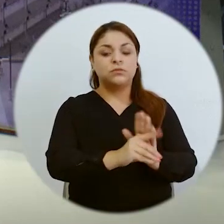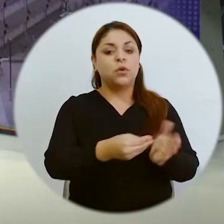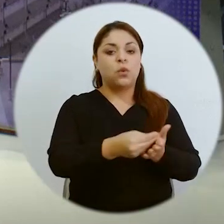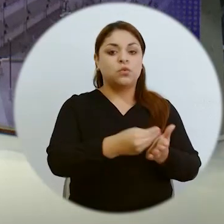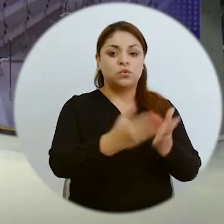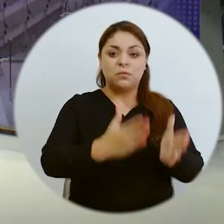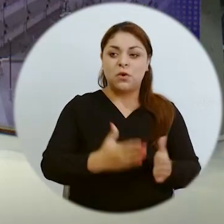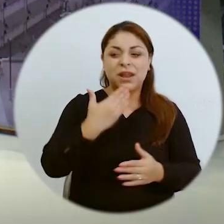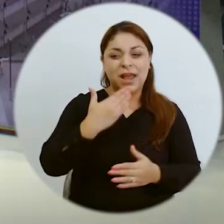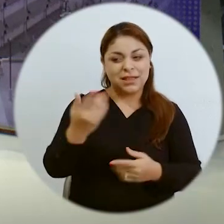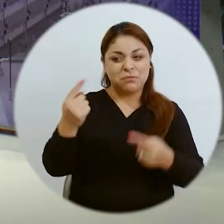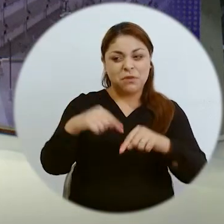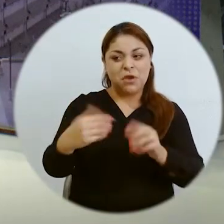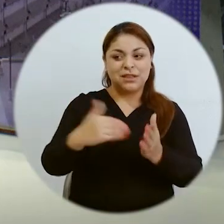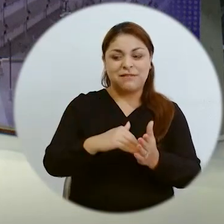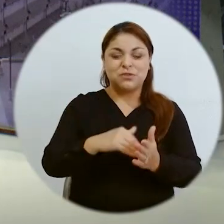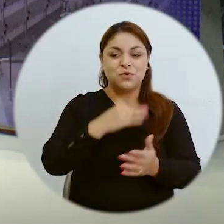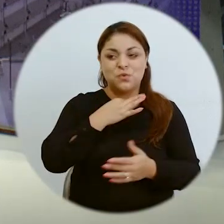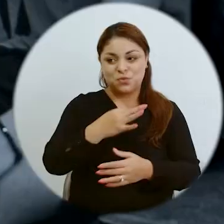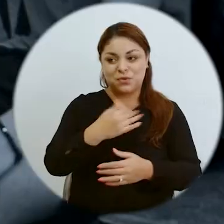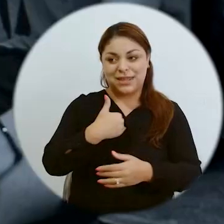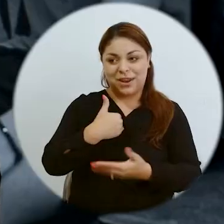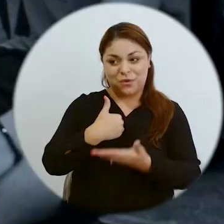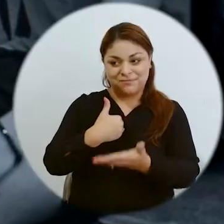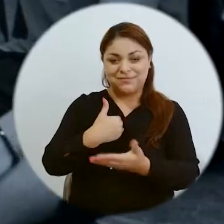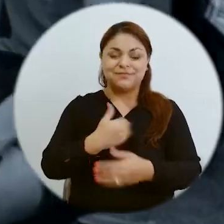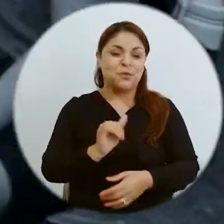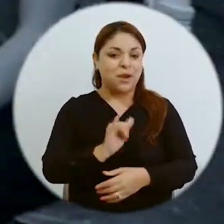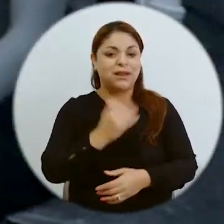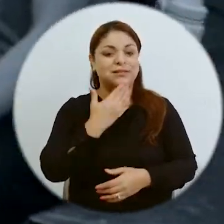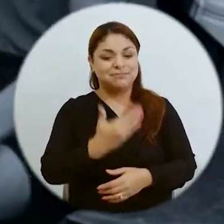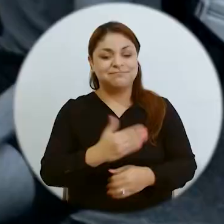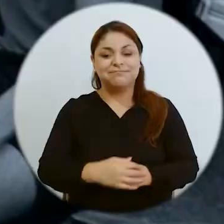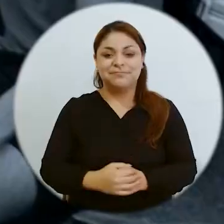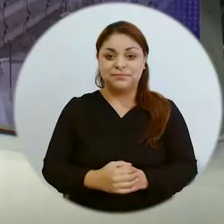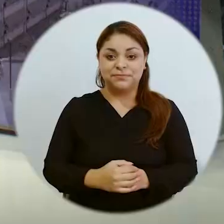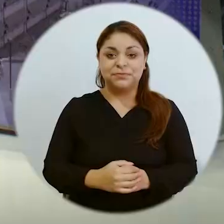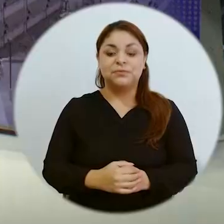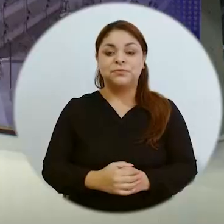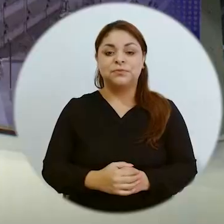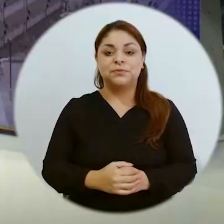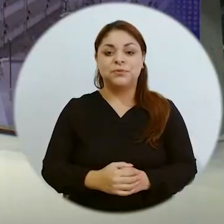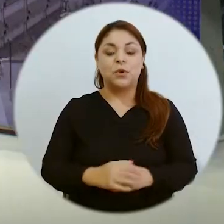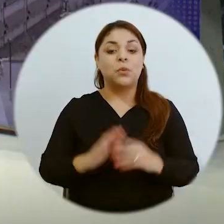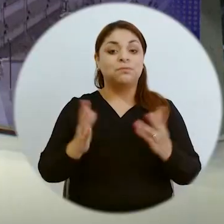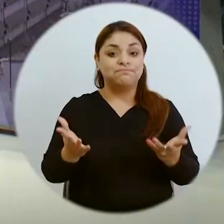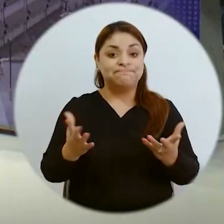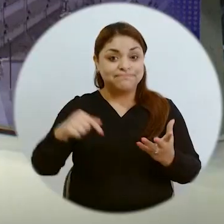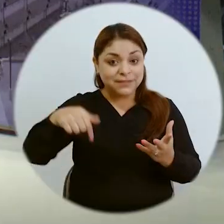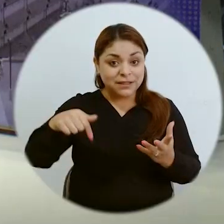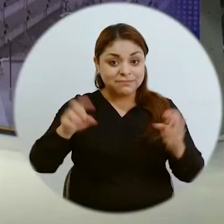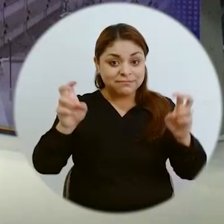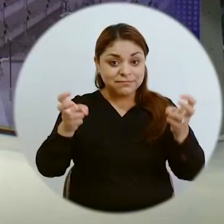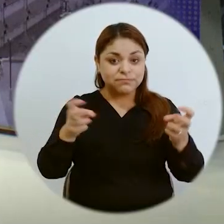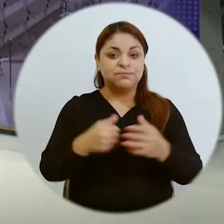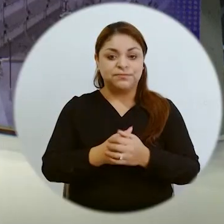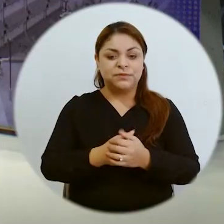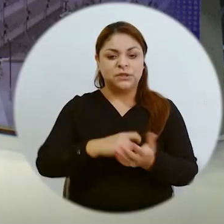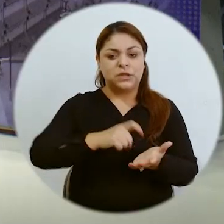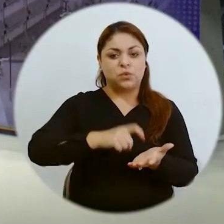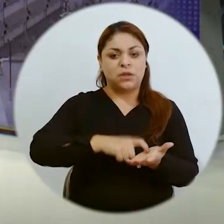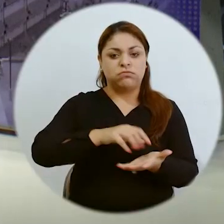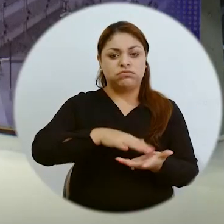Gracias, don Welmer, de nuevo aquí en Una Mirada. Un gusto tenerlo. Igualmente. Bueno, como mencionaba, el tema del endeudamiento en